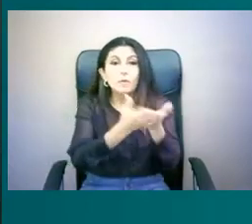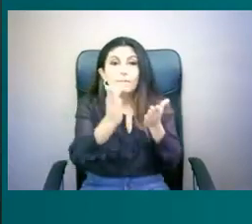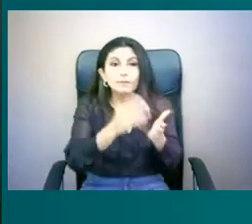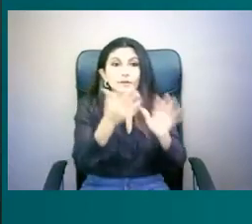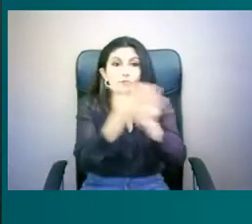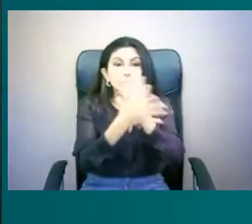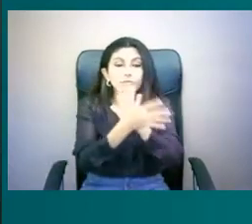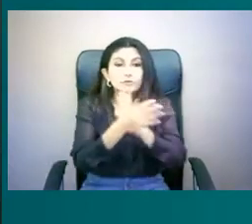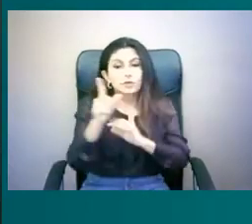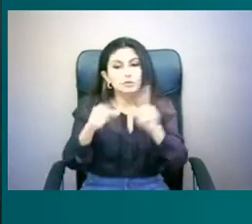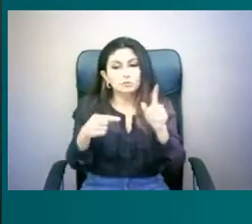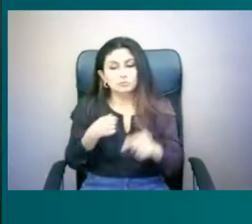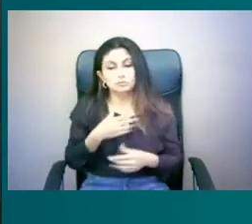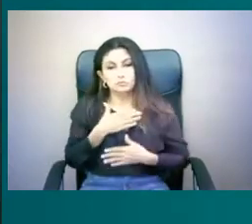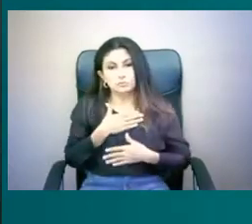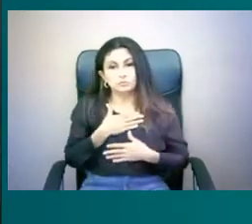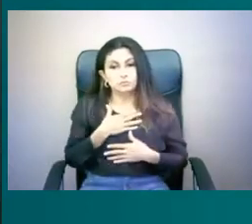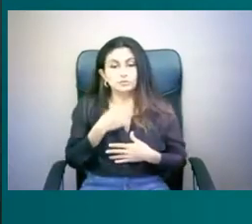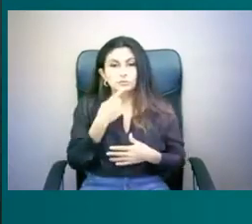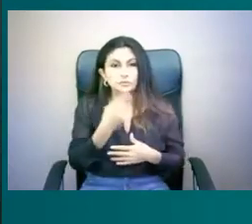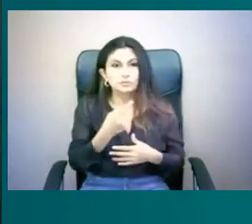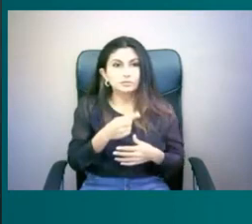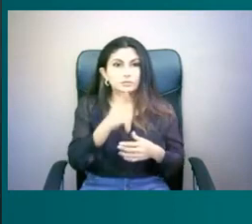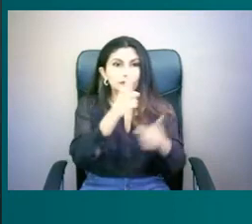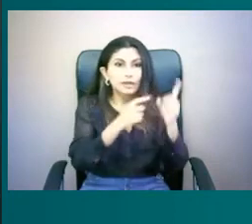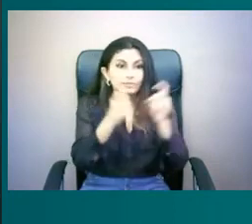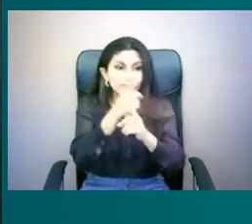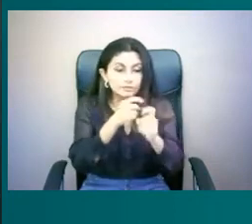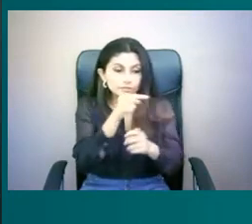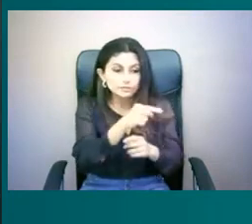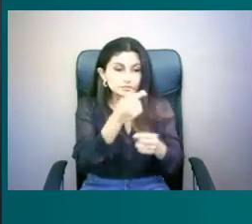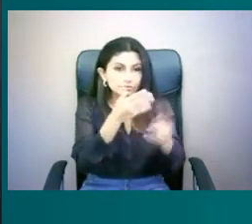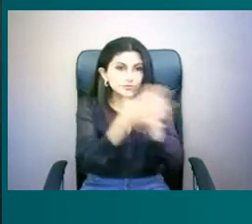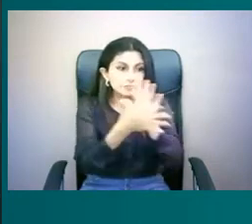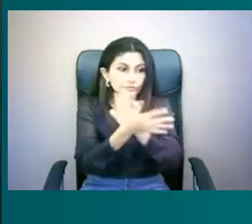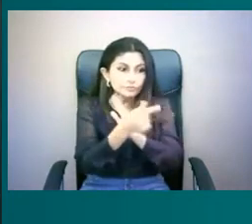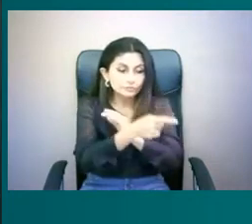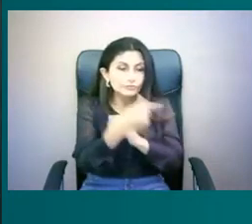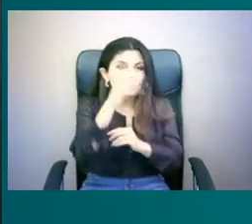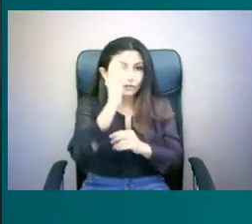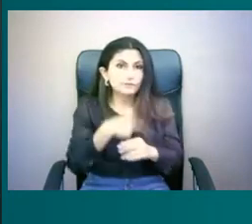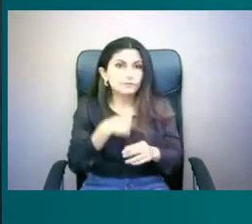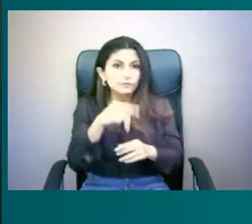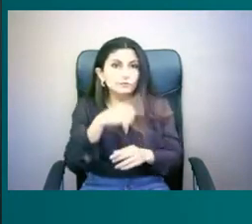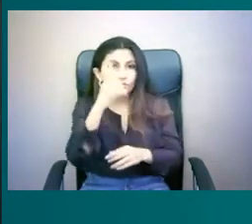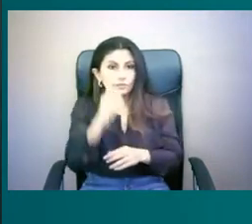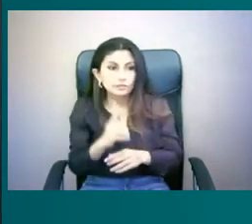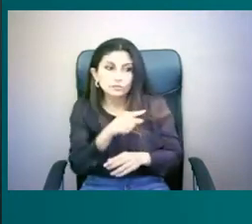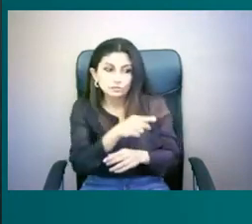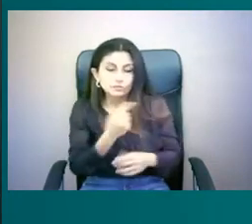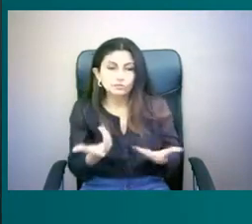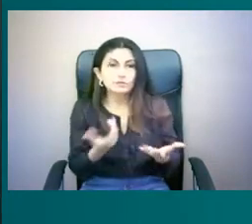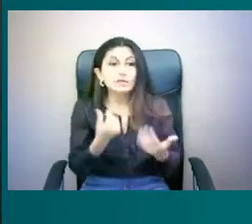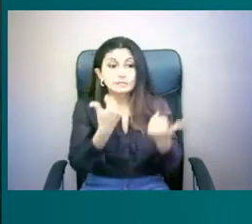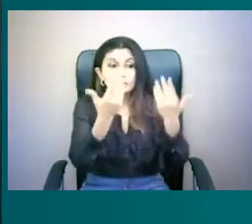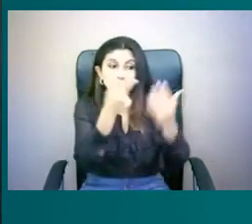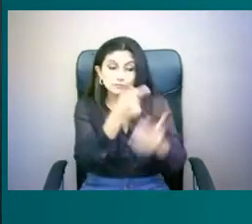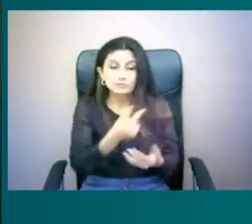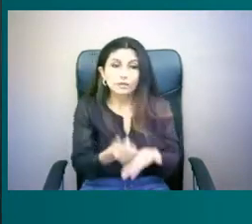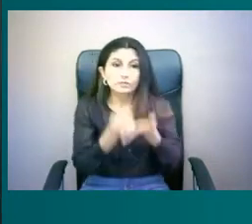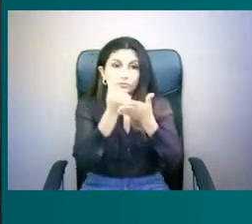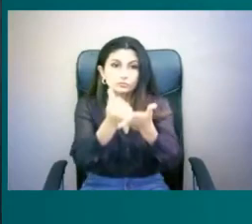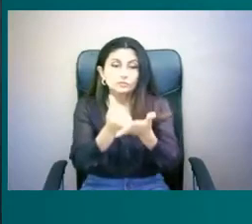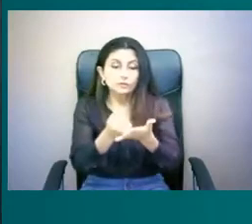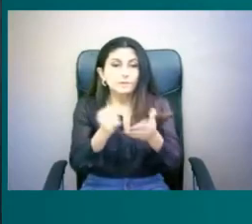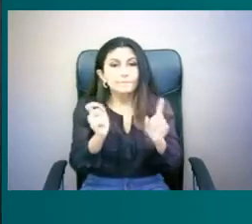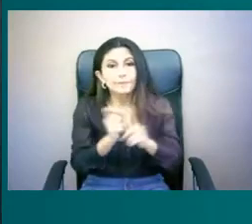opinión personal y es que no es el dato, es el análisis del dato, es las decisiones que tomamos a través de los datos. Los datos por sí solo no nos permiten hacer